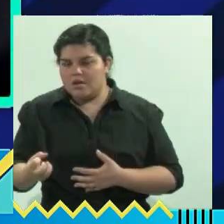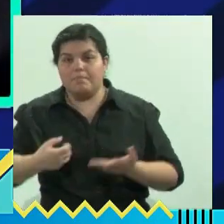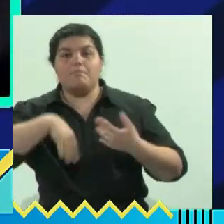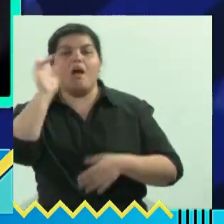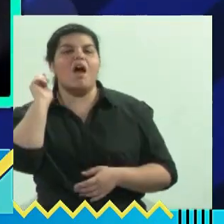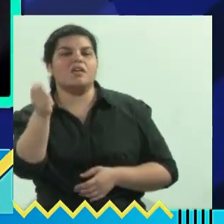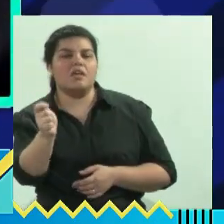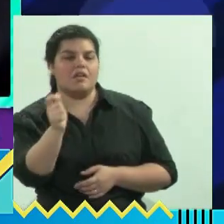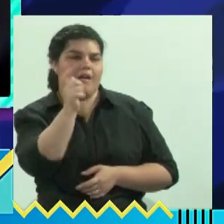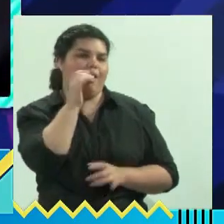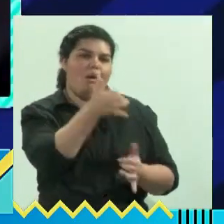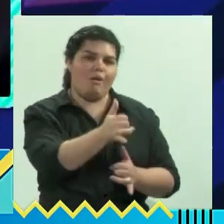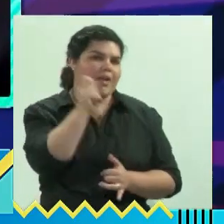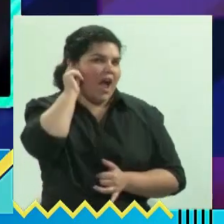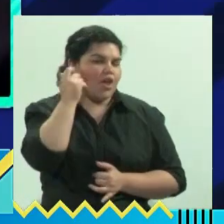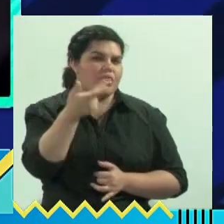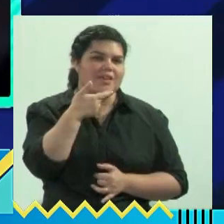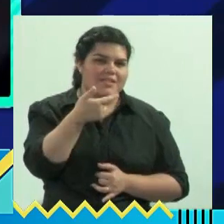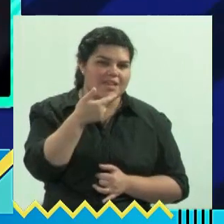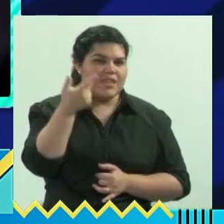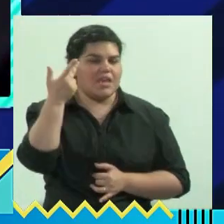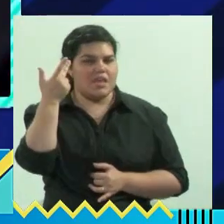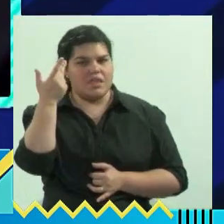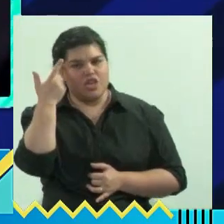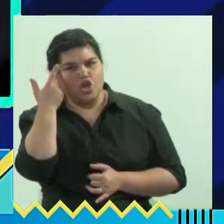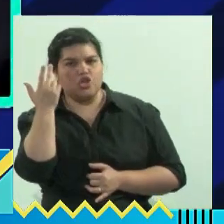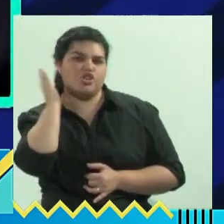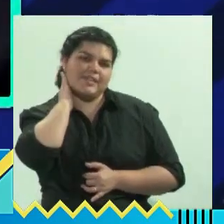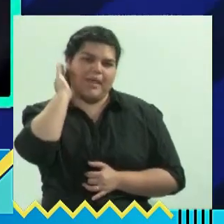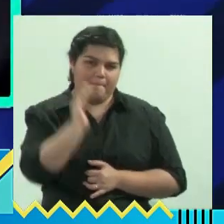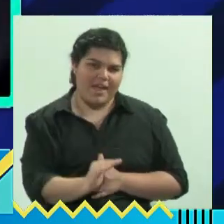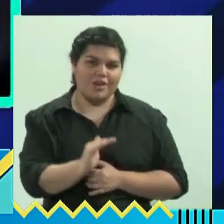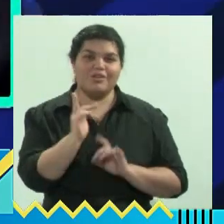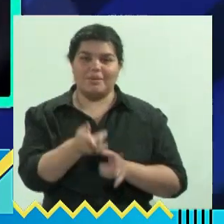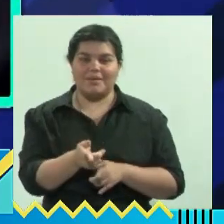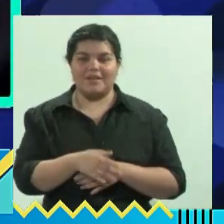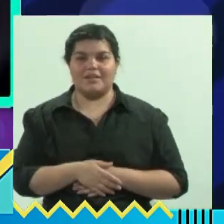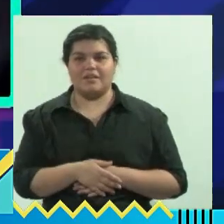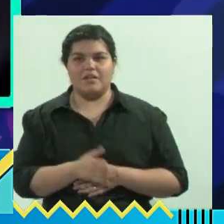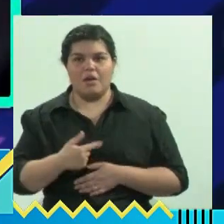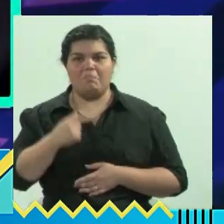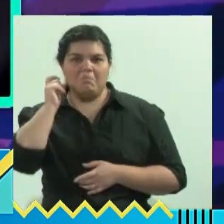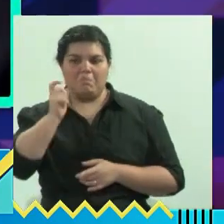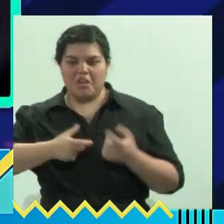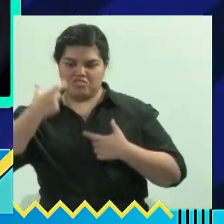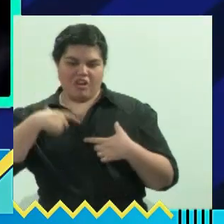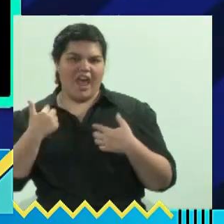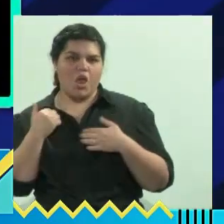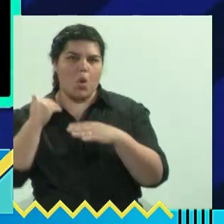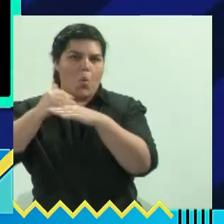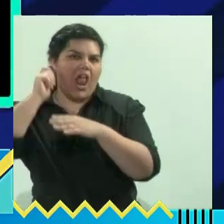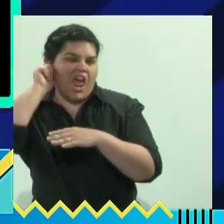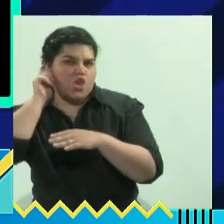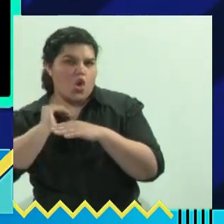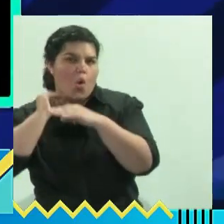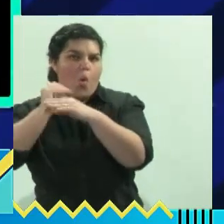en adolescentes de entre 17 y 18 años, 16 por ahí un poco más chicos, que por ahí en la gente de mi edad que ya está un